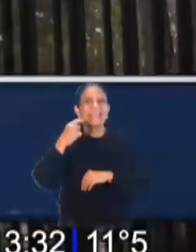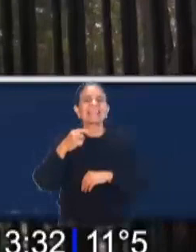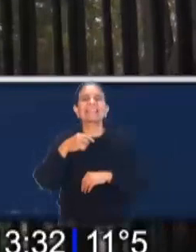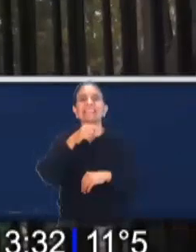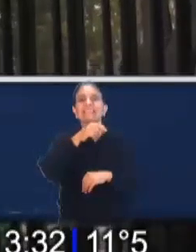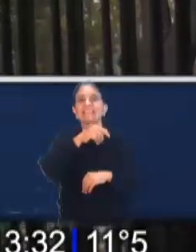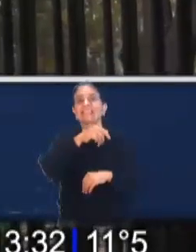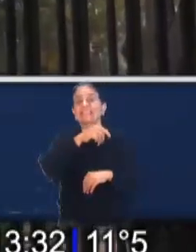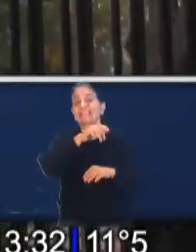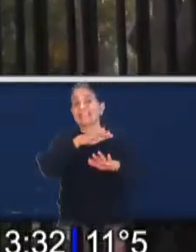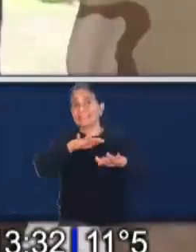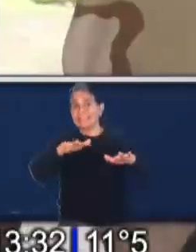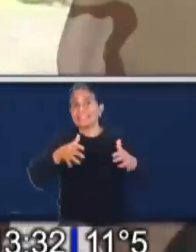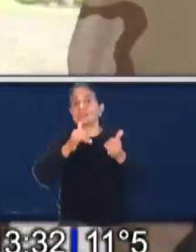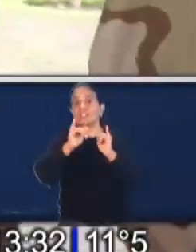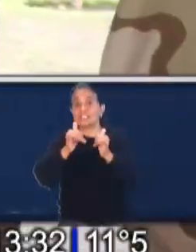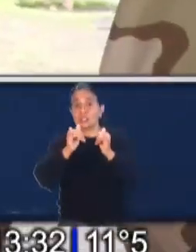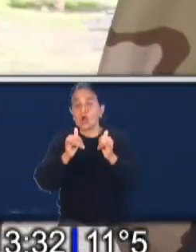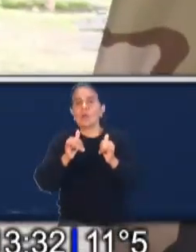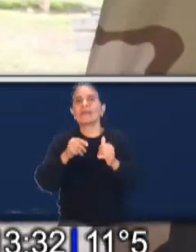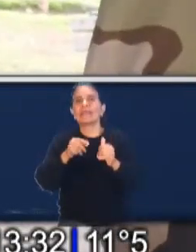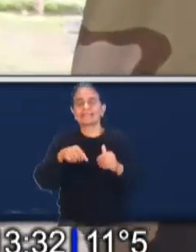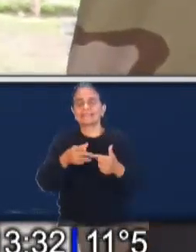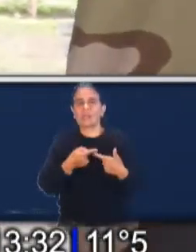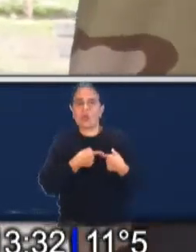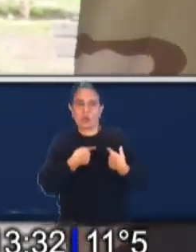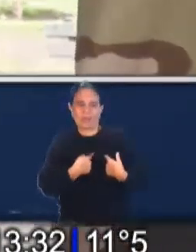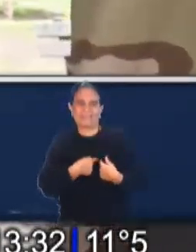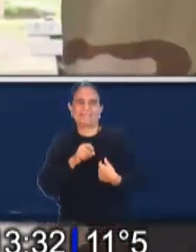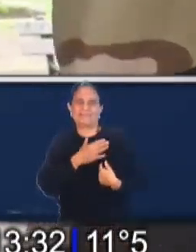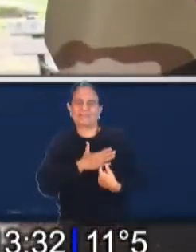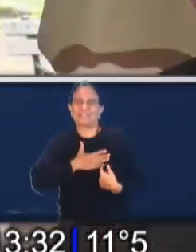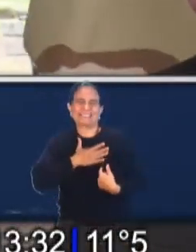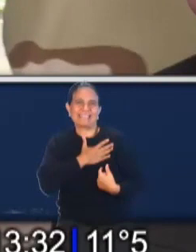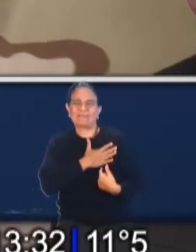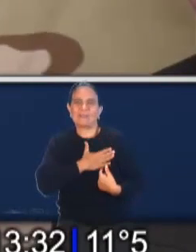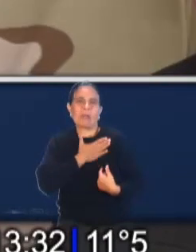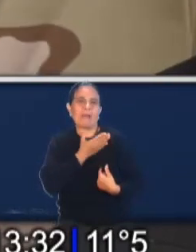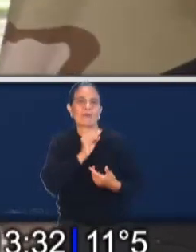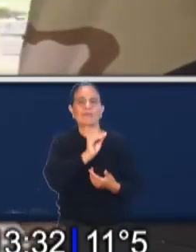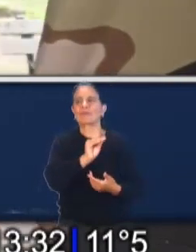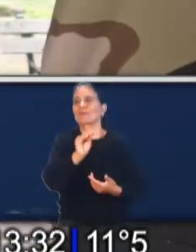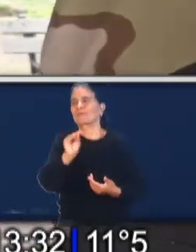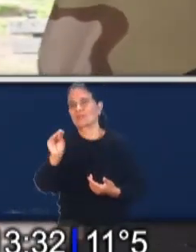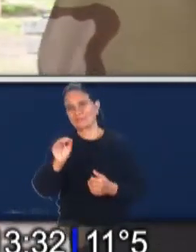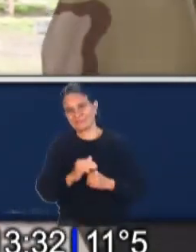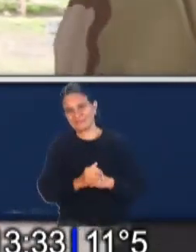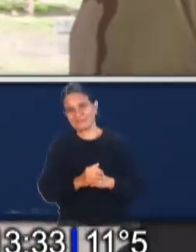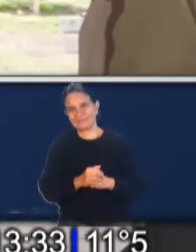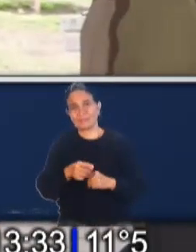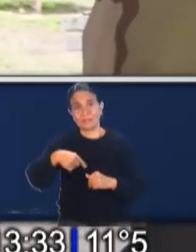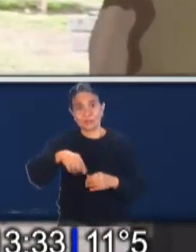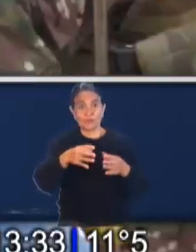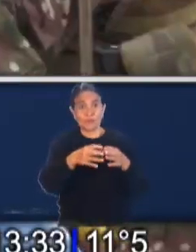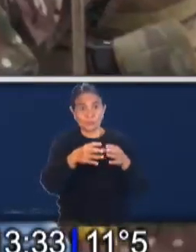de nuestros queridos niños y jóvenes. Todos los veteranos y toda la sociedad en general, nuestra patria, recordando a nuestro padre de la patria, el general